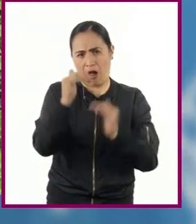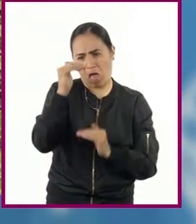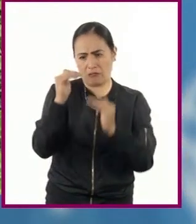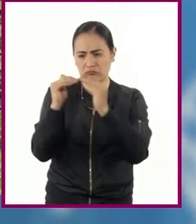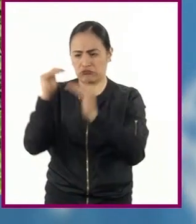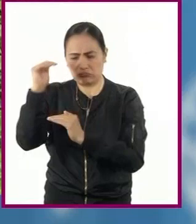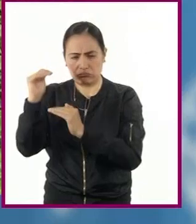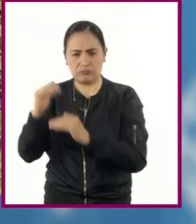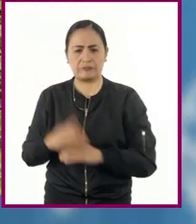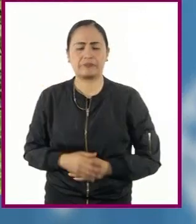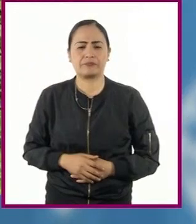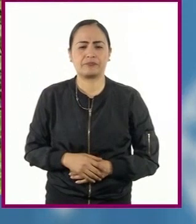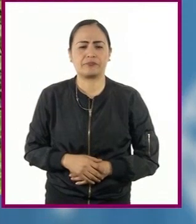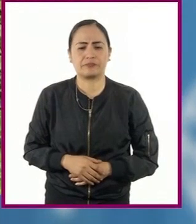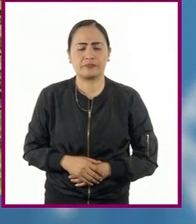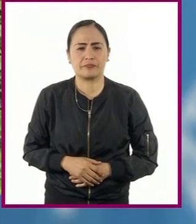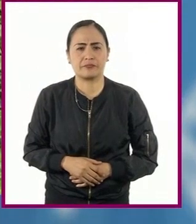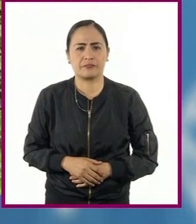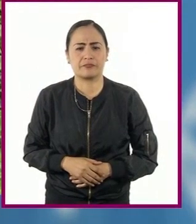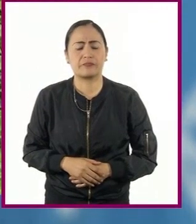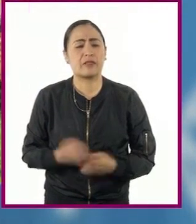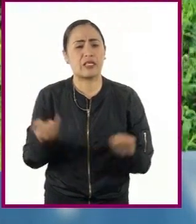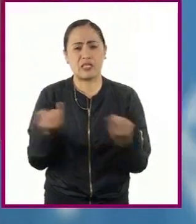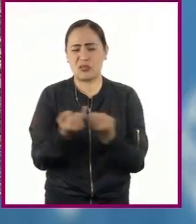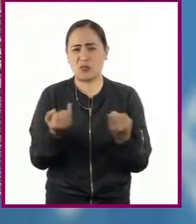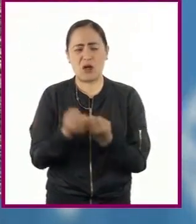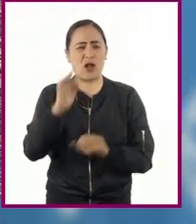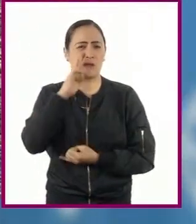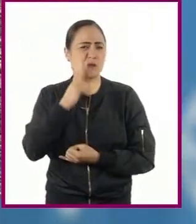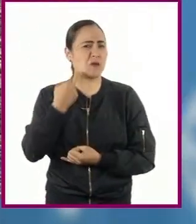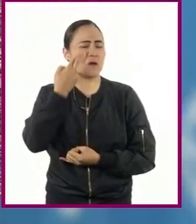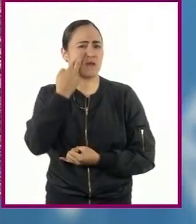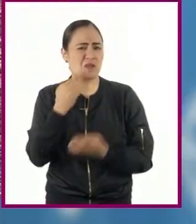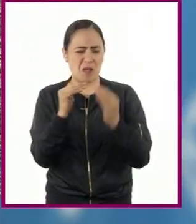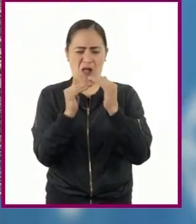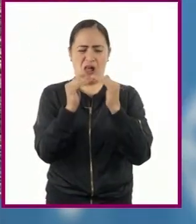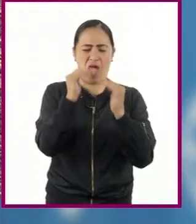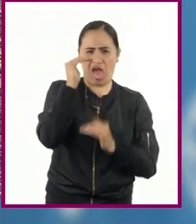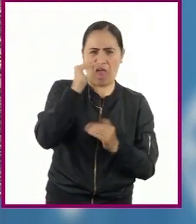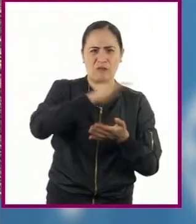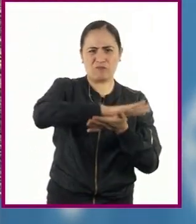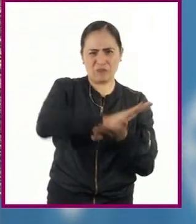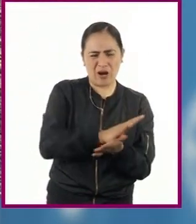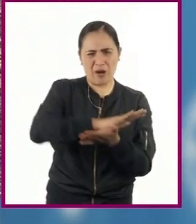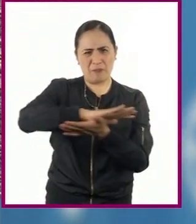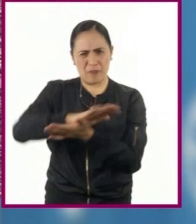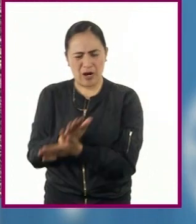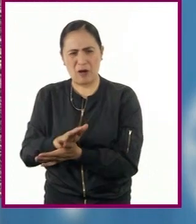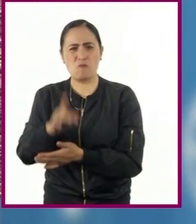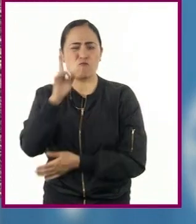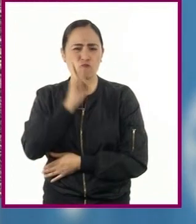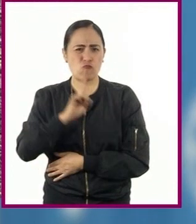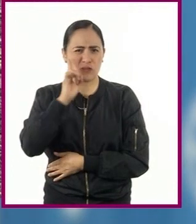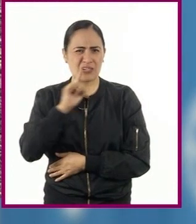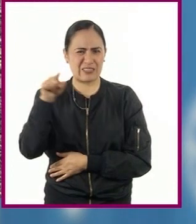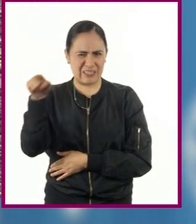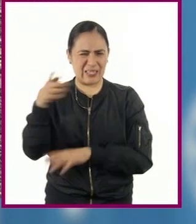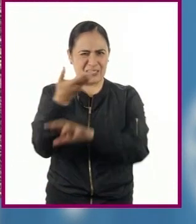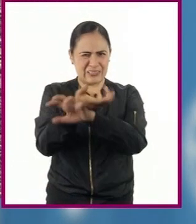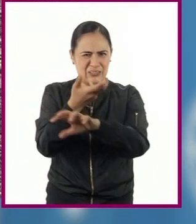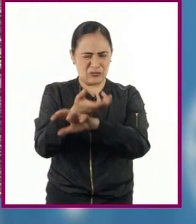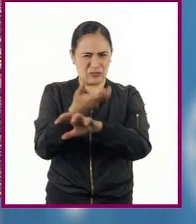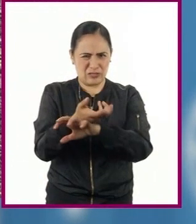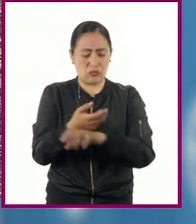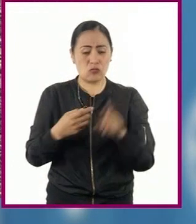Hubo también una acentuada discriminación racial. En los Estados Unidos de América, las mujeres afroamericanas no eran